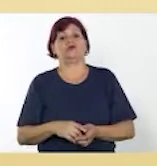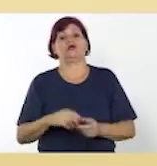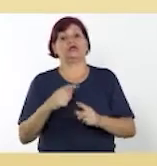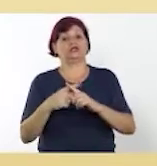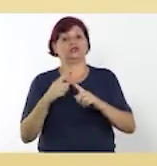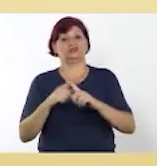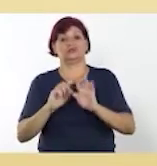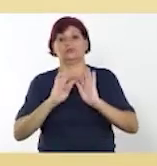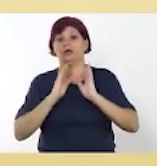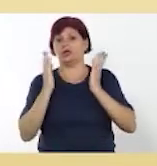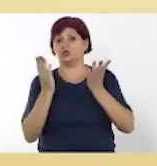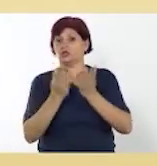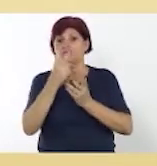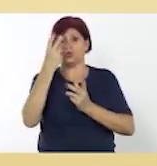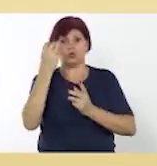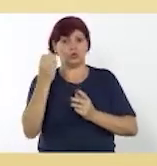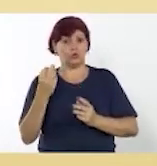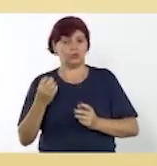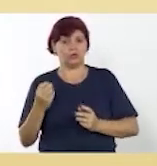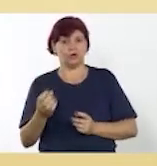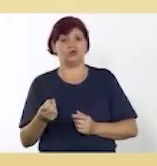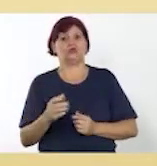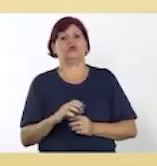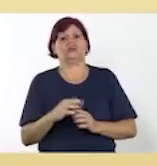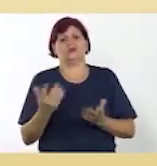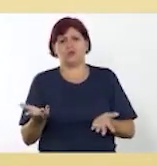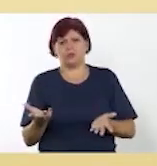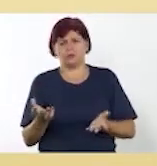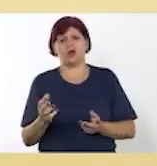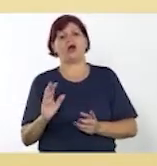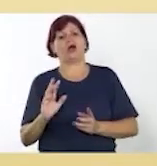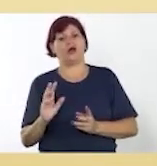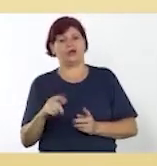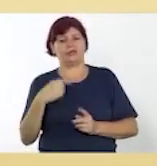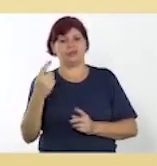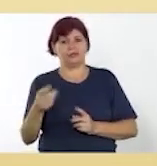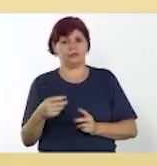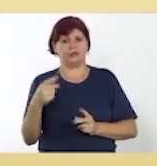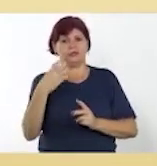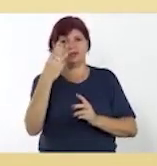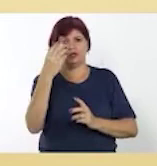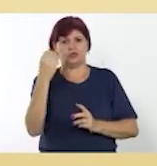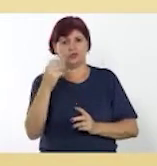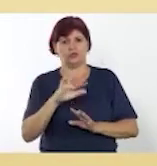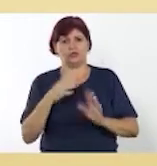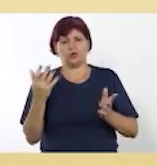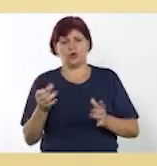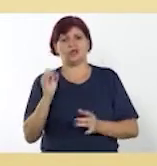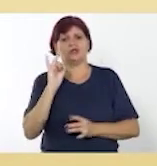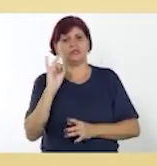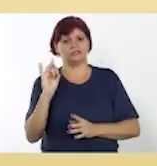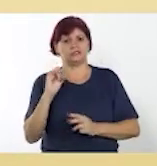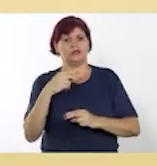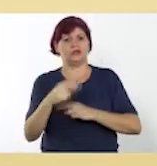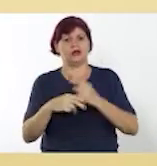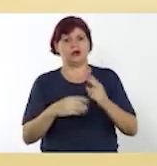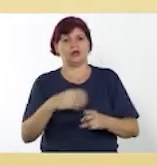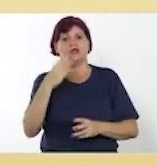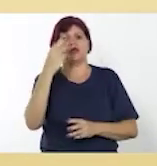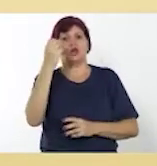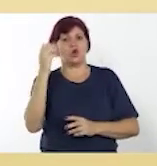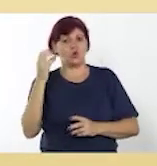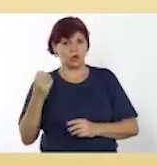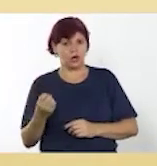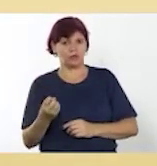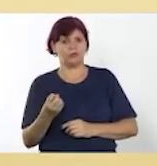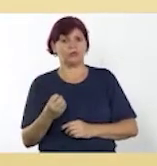expresión, es sumar todos esos valores y determinarlo entre el número de ellos, que es 7. Al hacer los